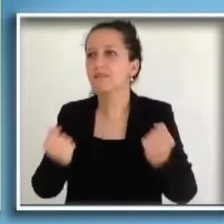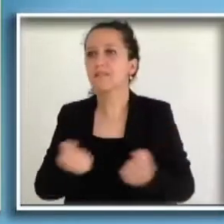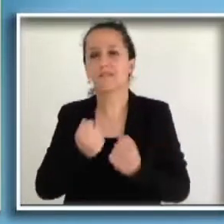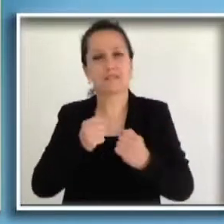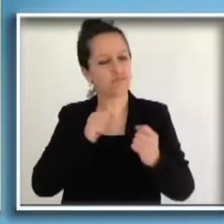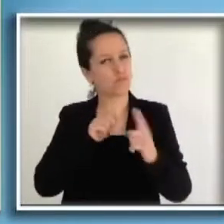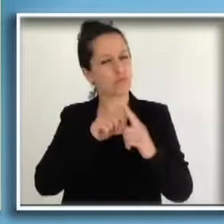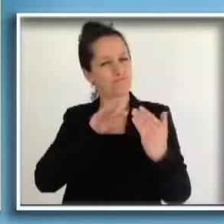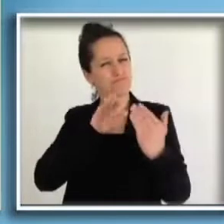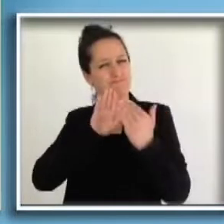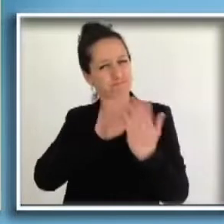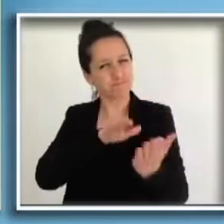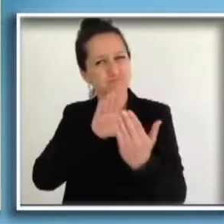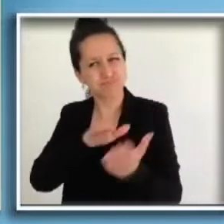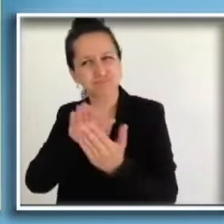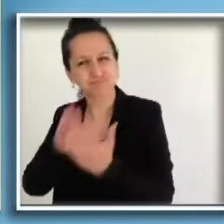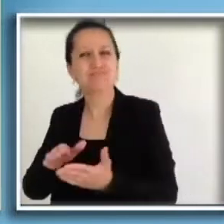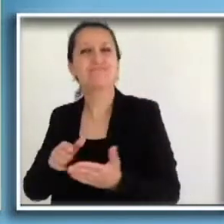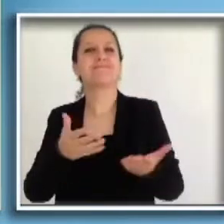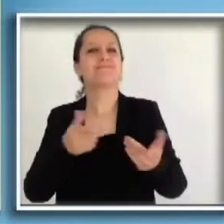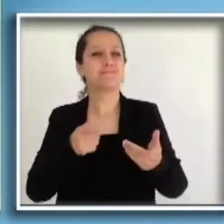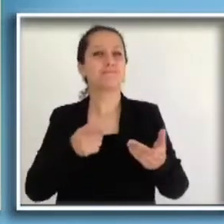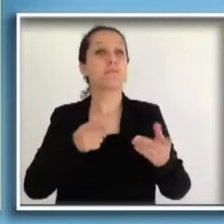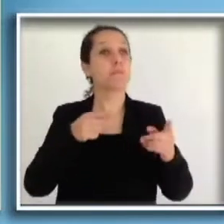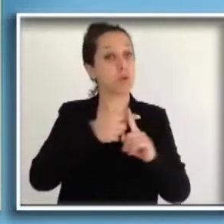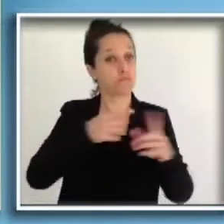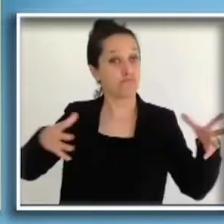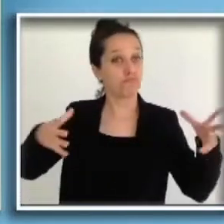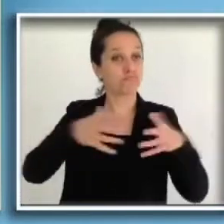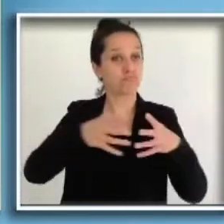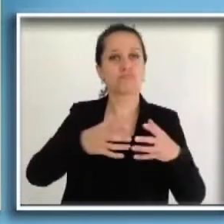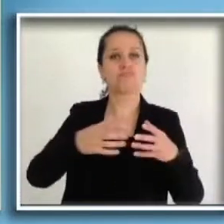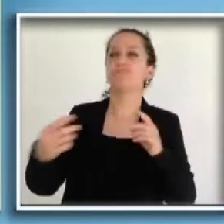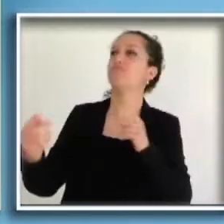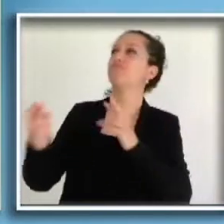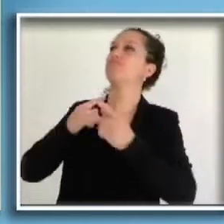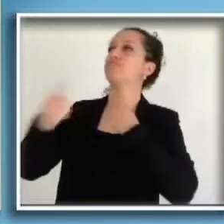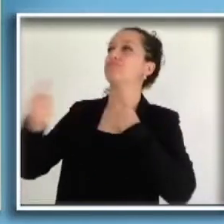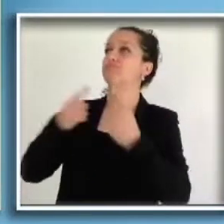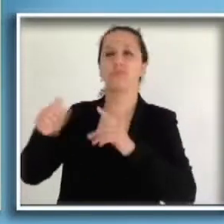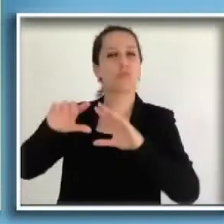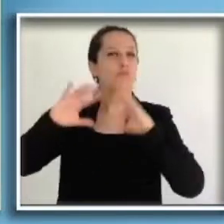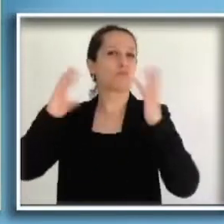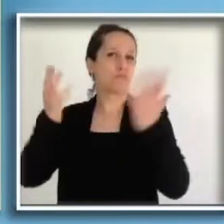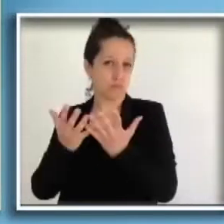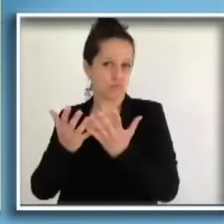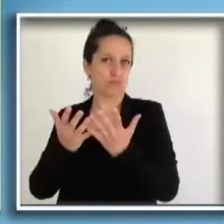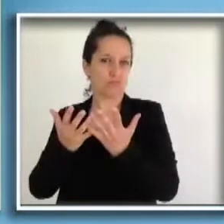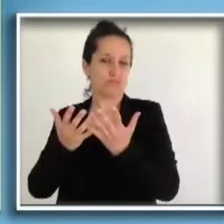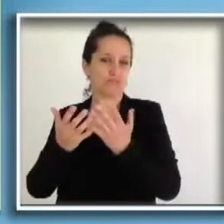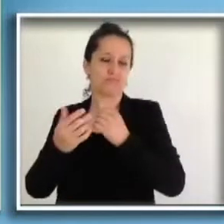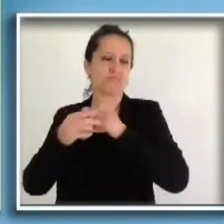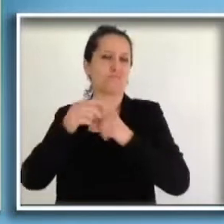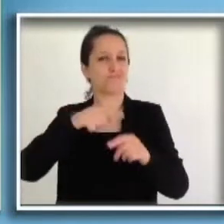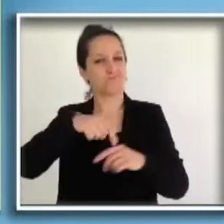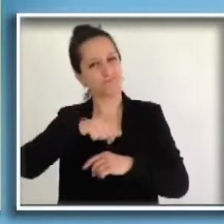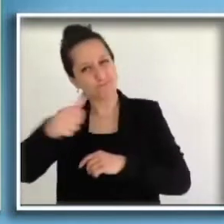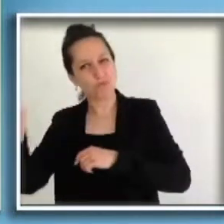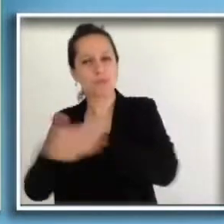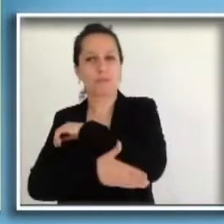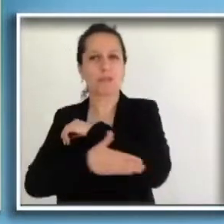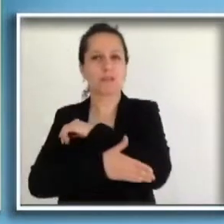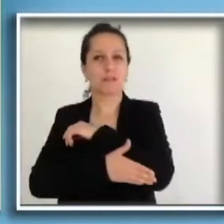interlocutar más efectivamente con el resto del mundo se requiere un enfoque regional basado en un diálogo sin